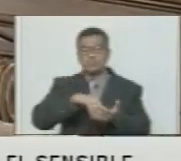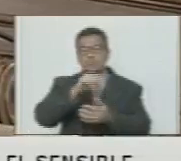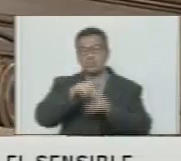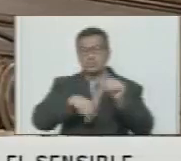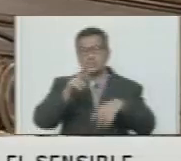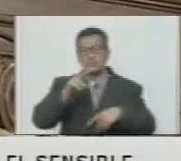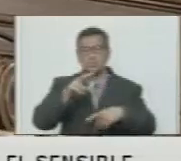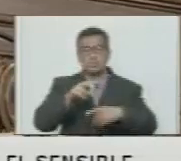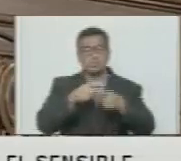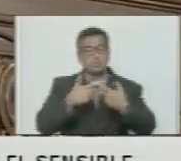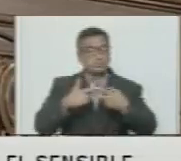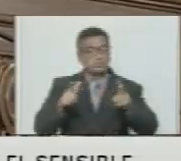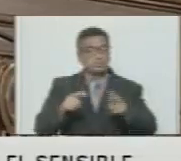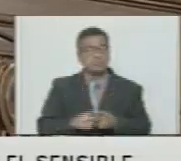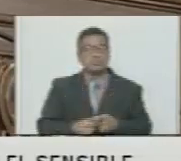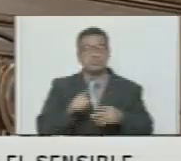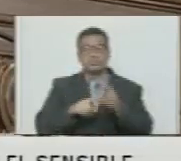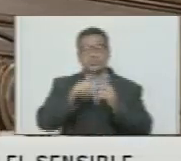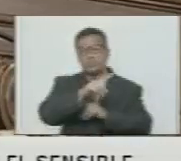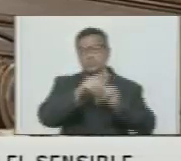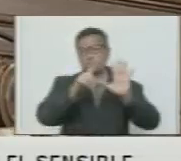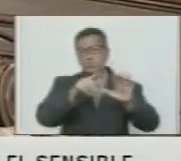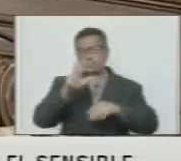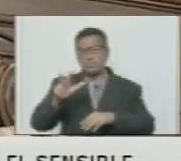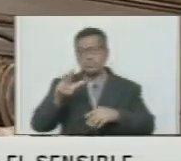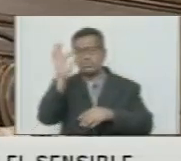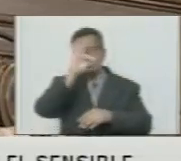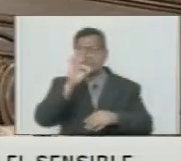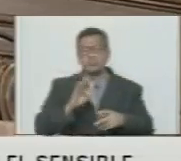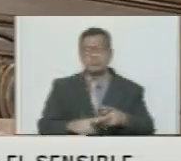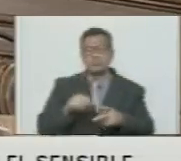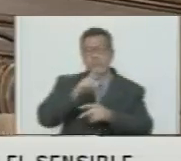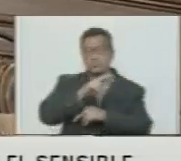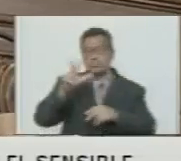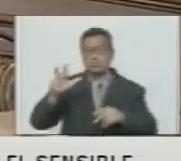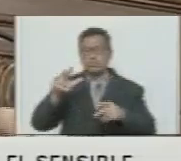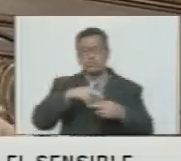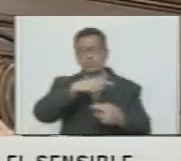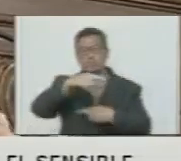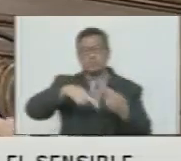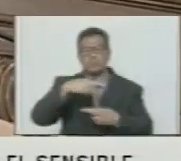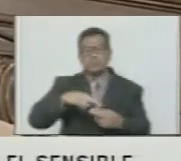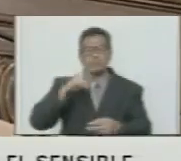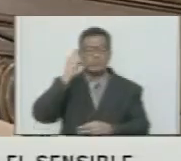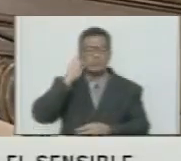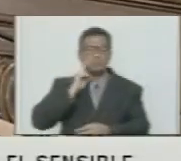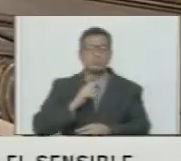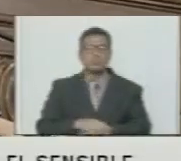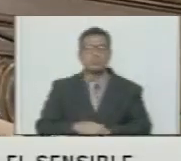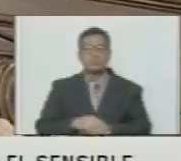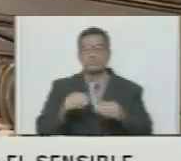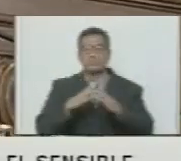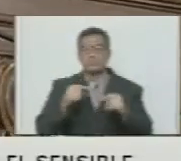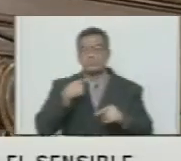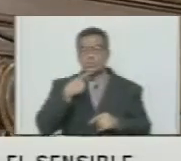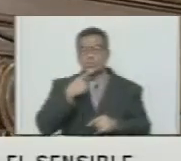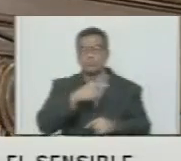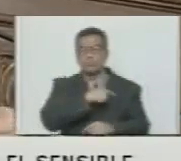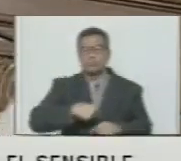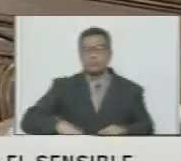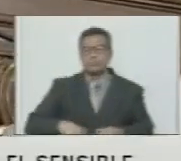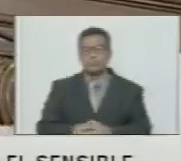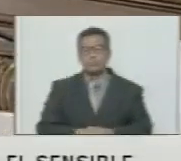año 212 de la Independencia, 163 de la Federación y 23 de la Revolución Bolivariana. Es todo,